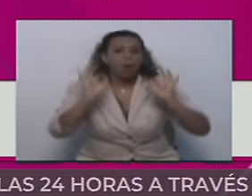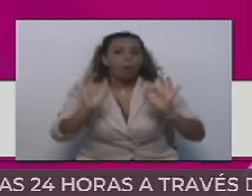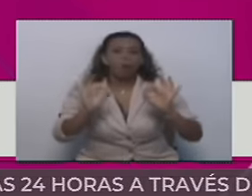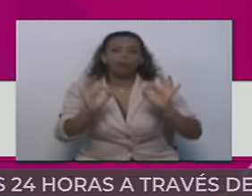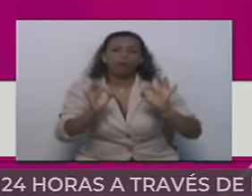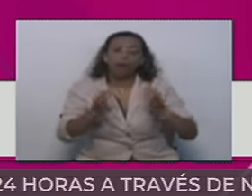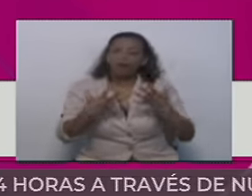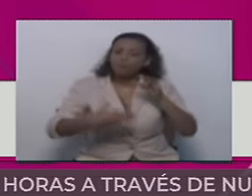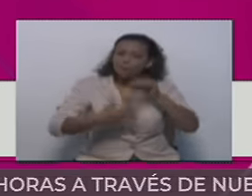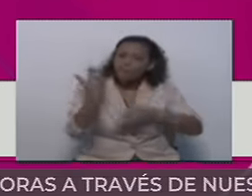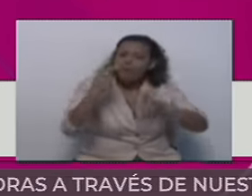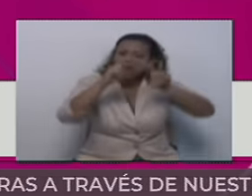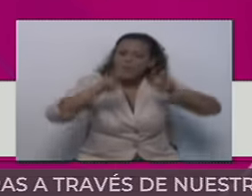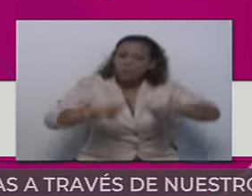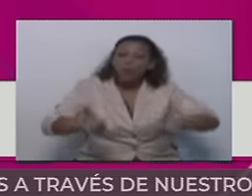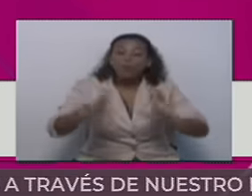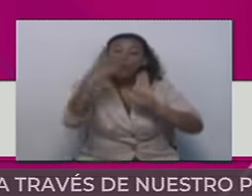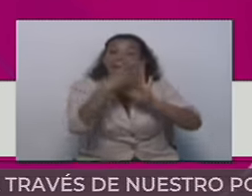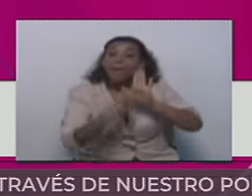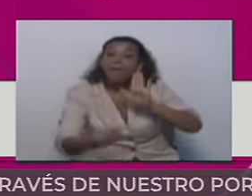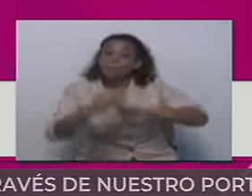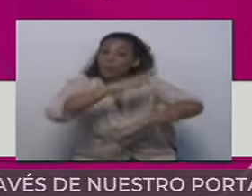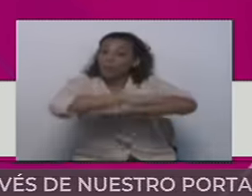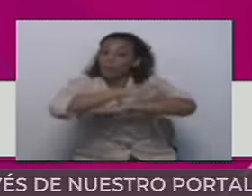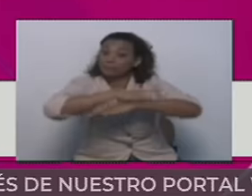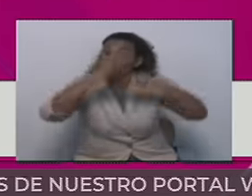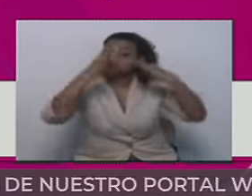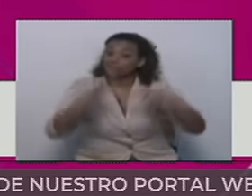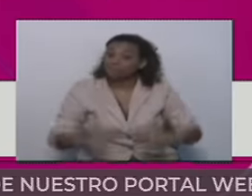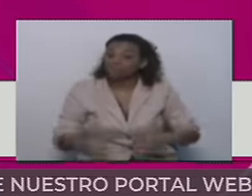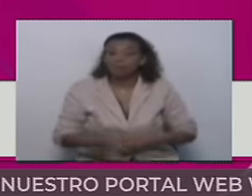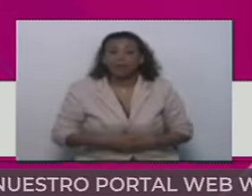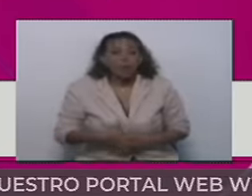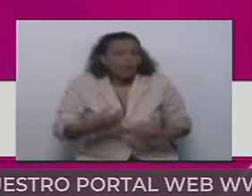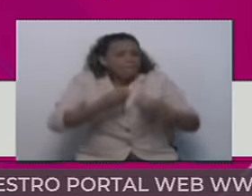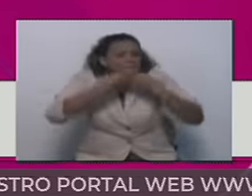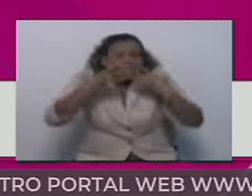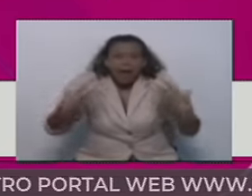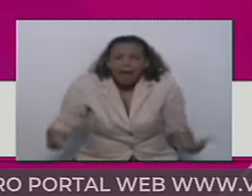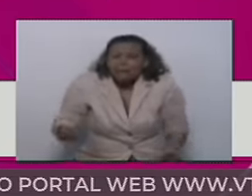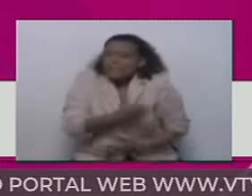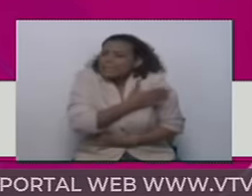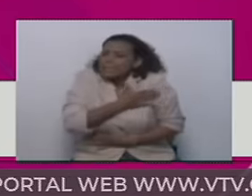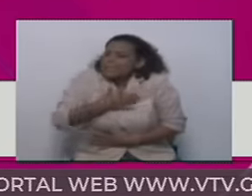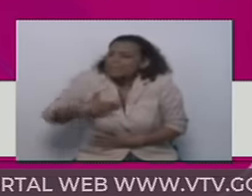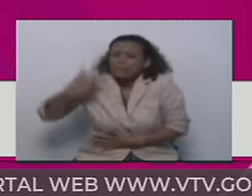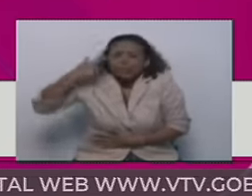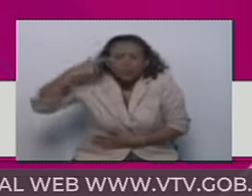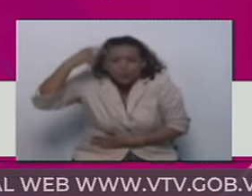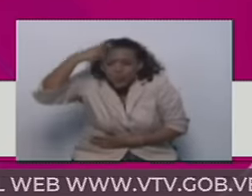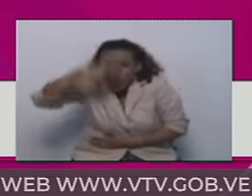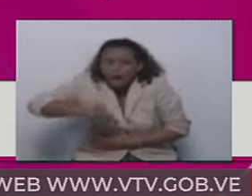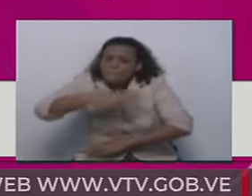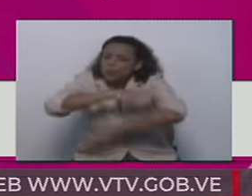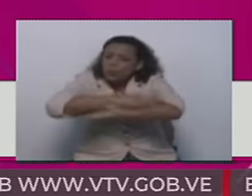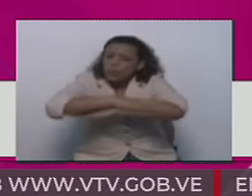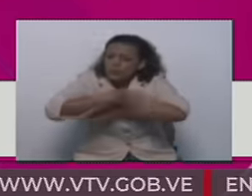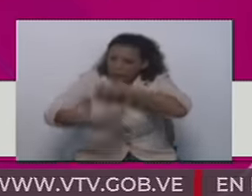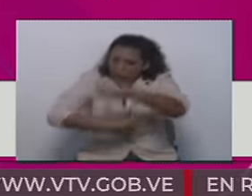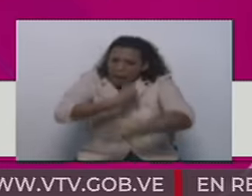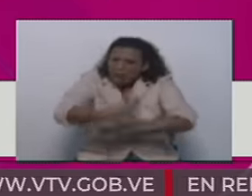buenos métodos, con ejemplo. Lo más grande que nosotros podemos hacer en nuestra